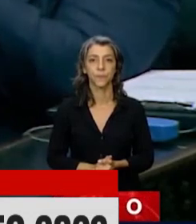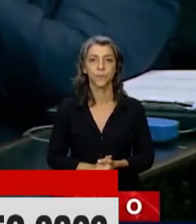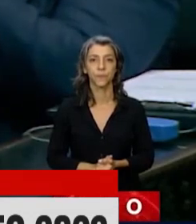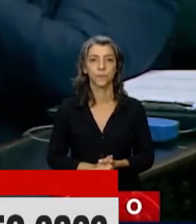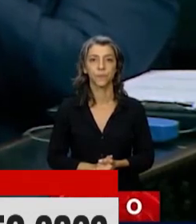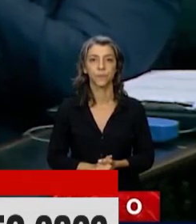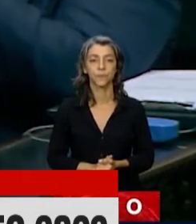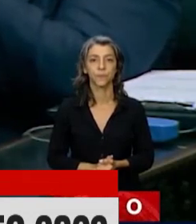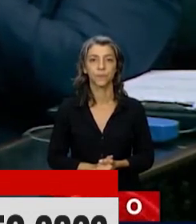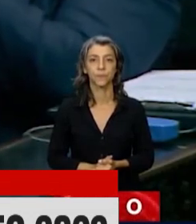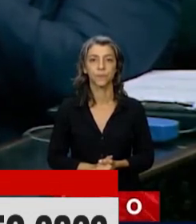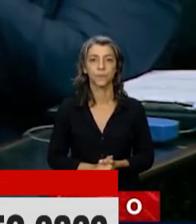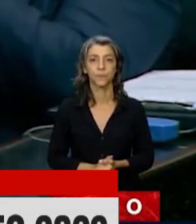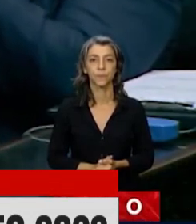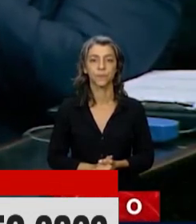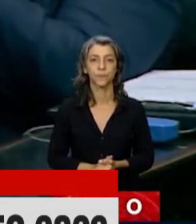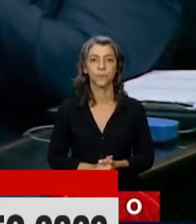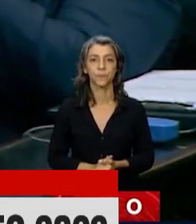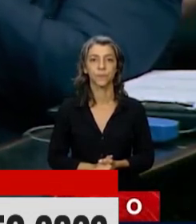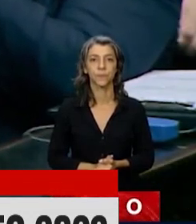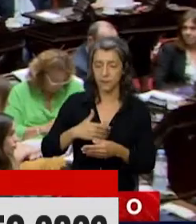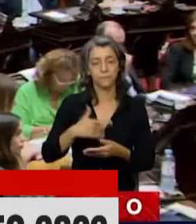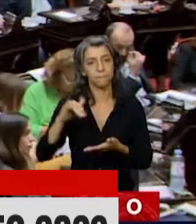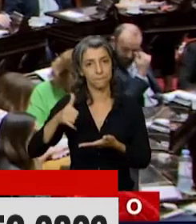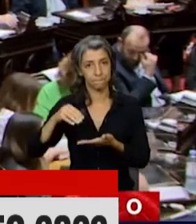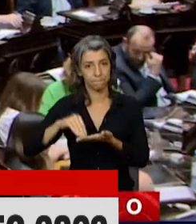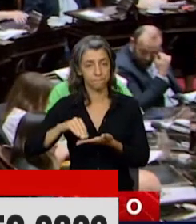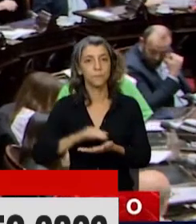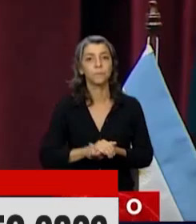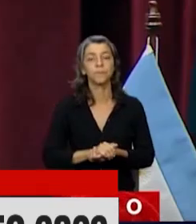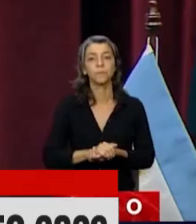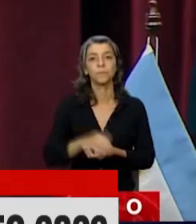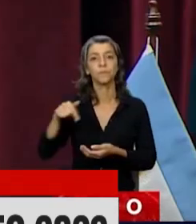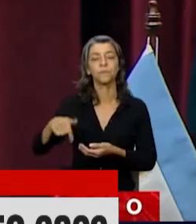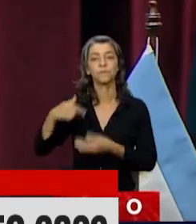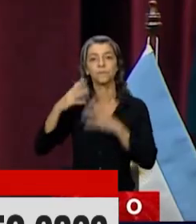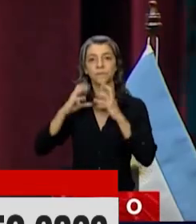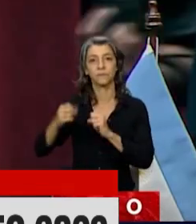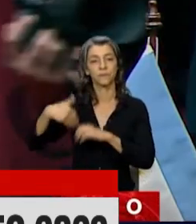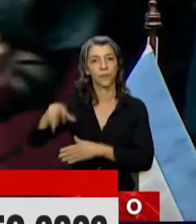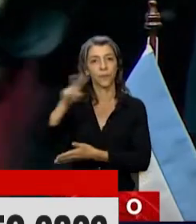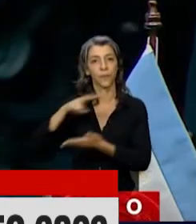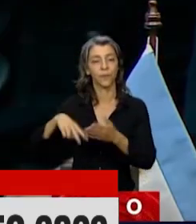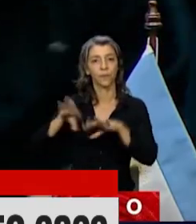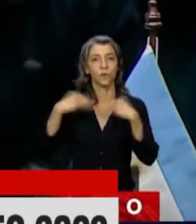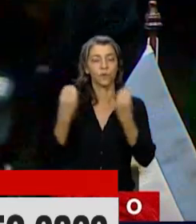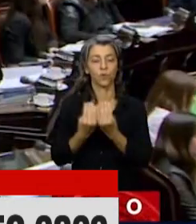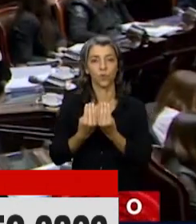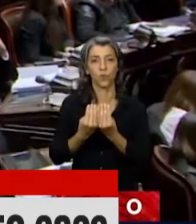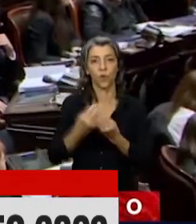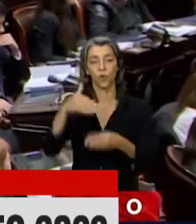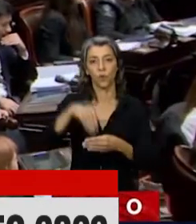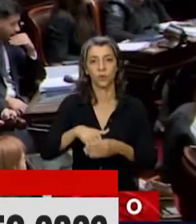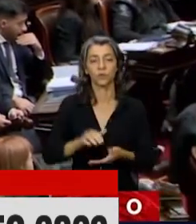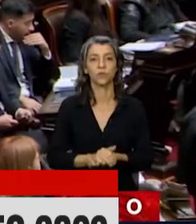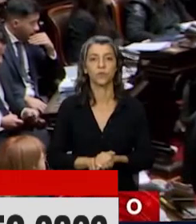lado, el gobierno eliminó directamente un artículo que le transfería al Poder Ejecutivo, al